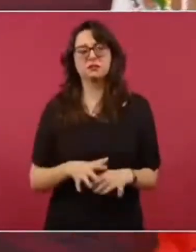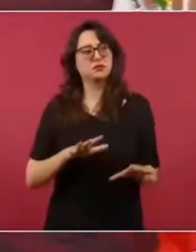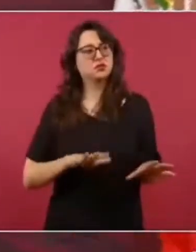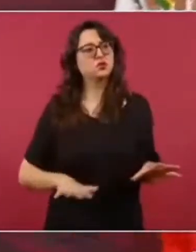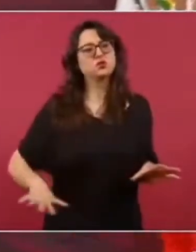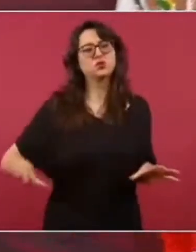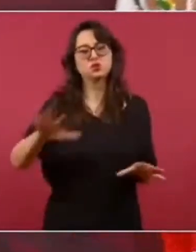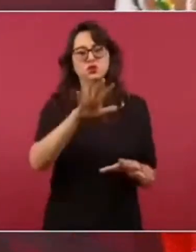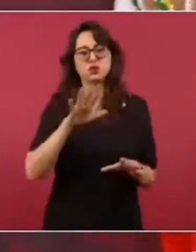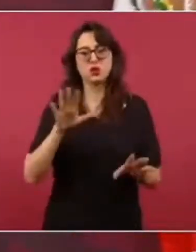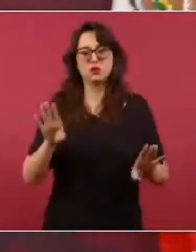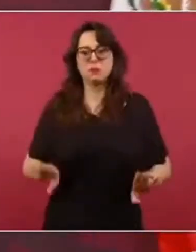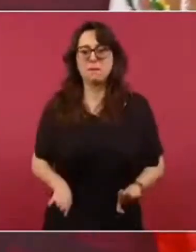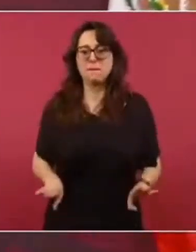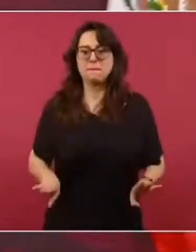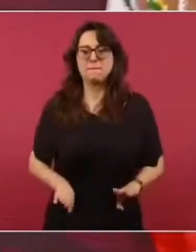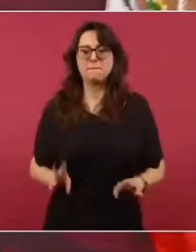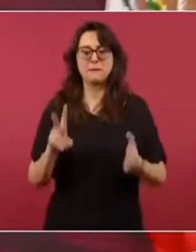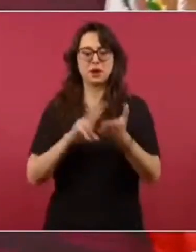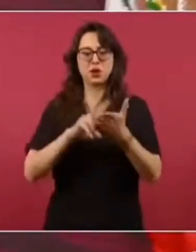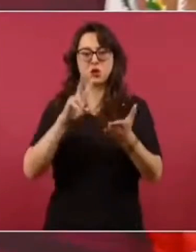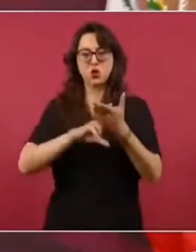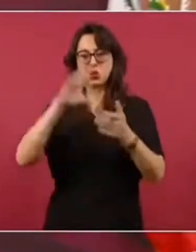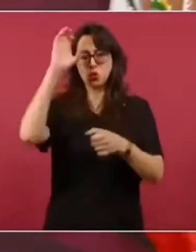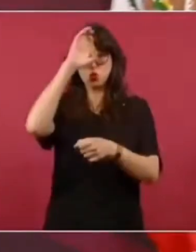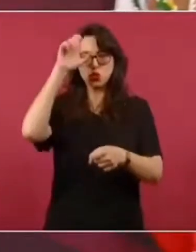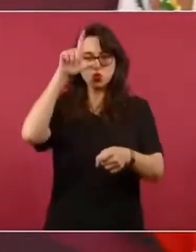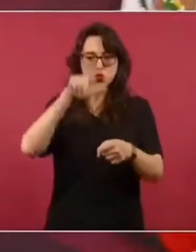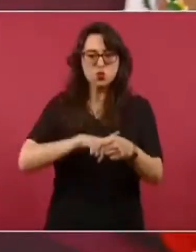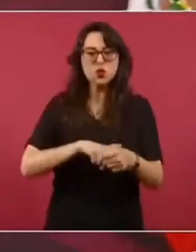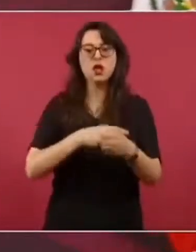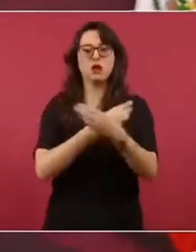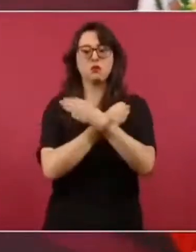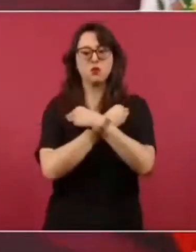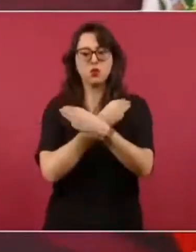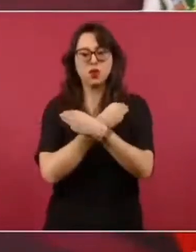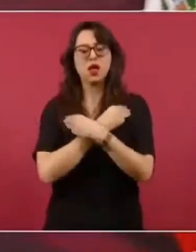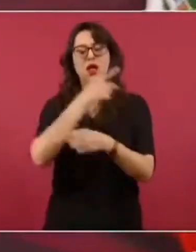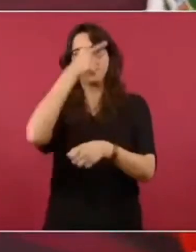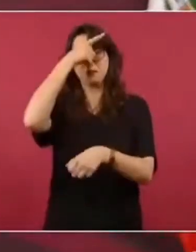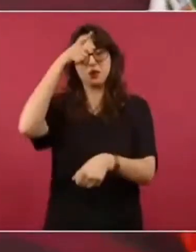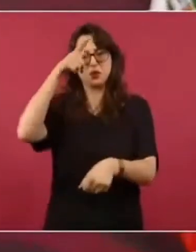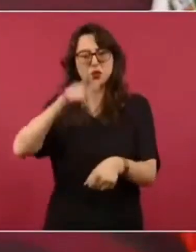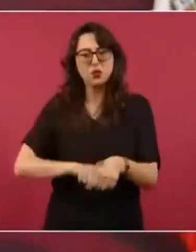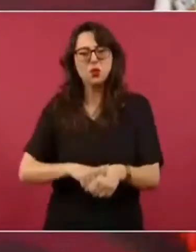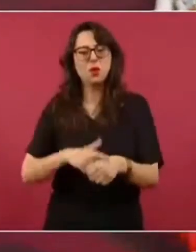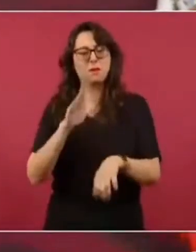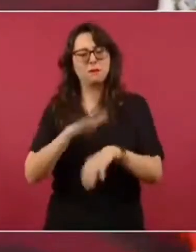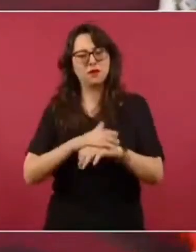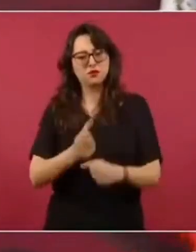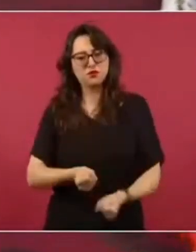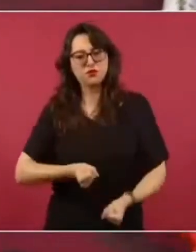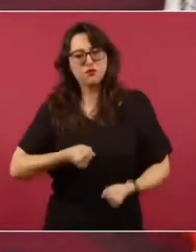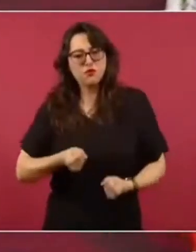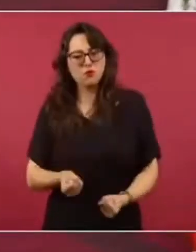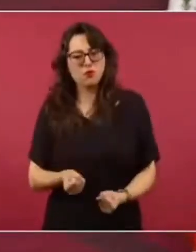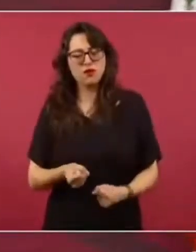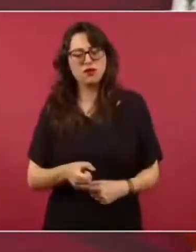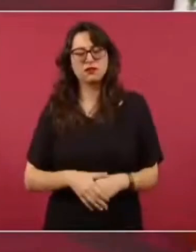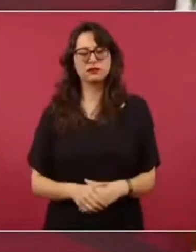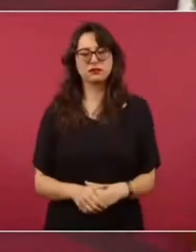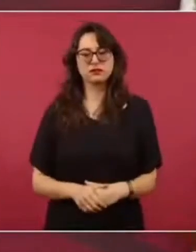culturales, morales, espirituales. Es muy importante evitar la desintegración